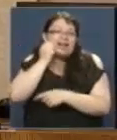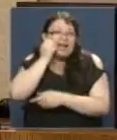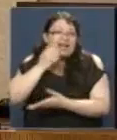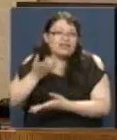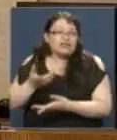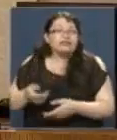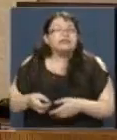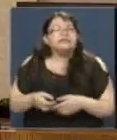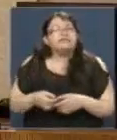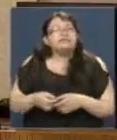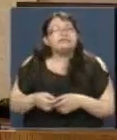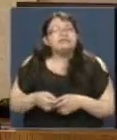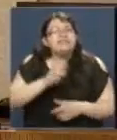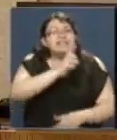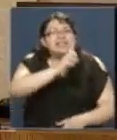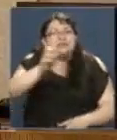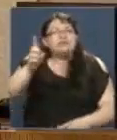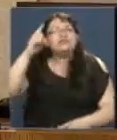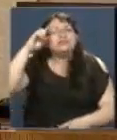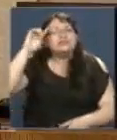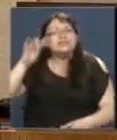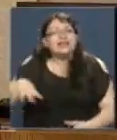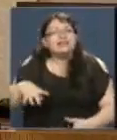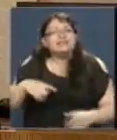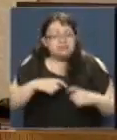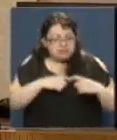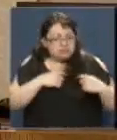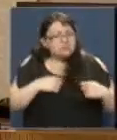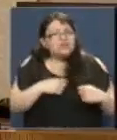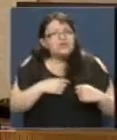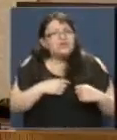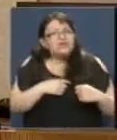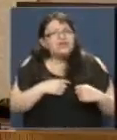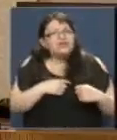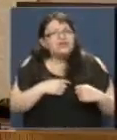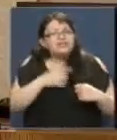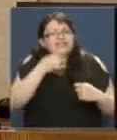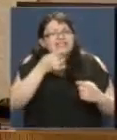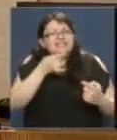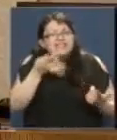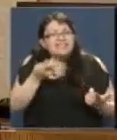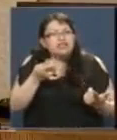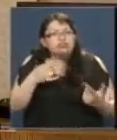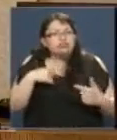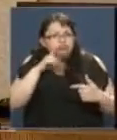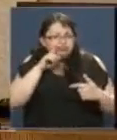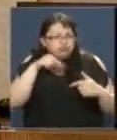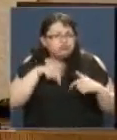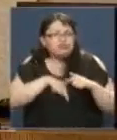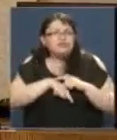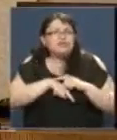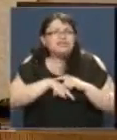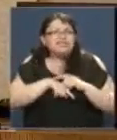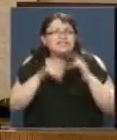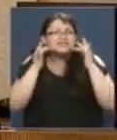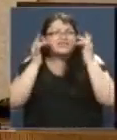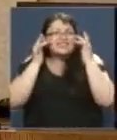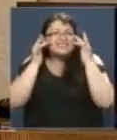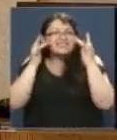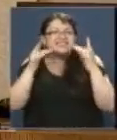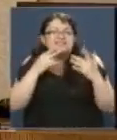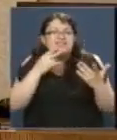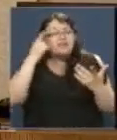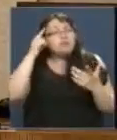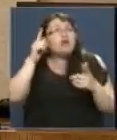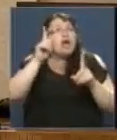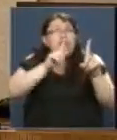uno saben que mi corazón es sencillo, que tengo la alegría de vivir y que nadie me cae mal, pero